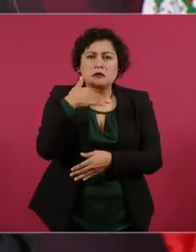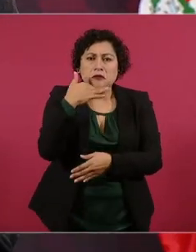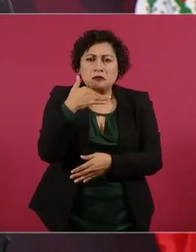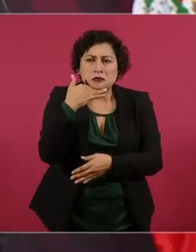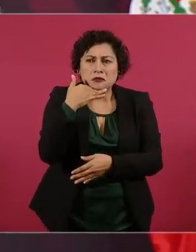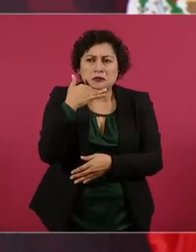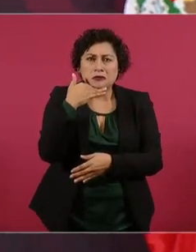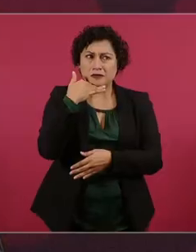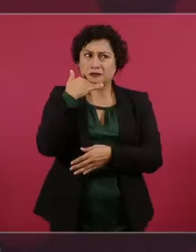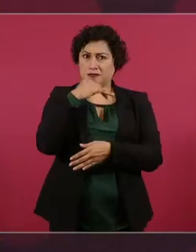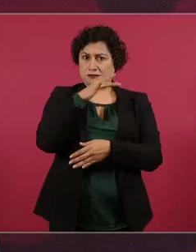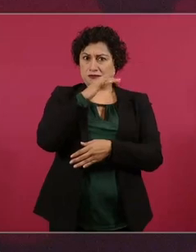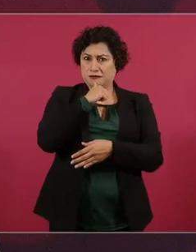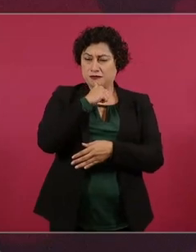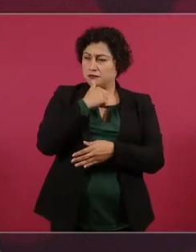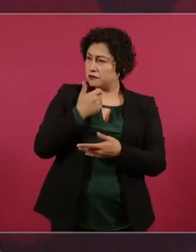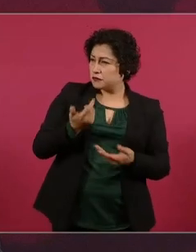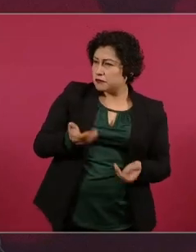no?